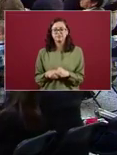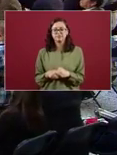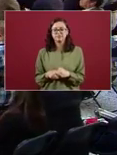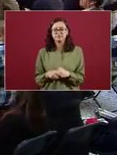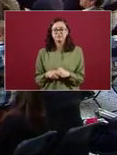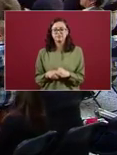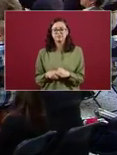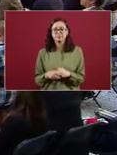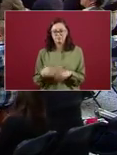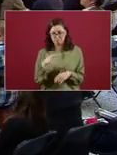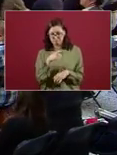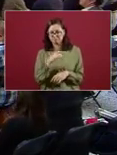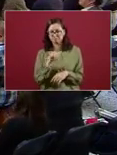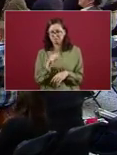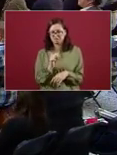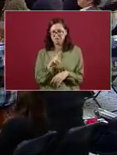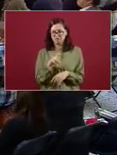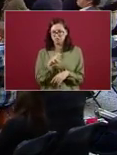Jesús,